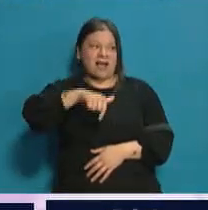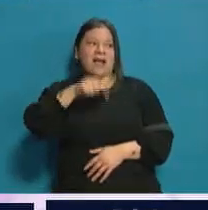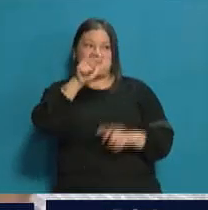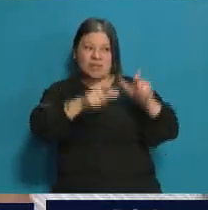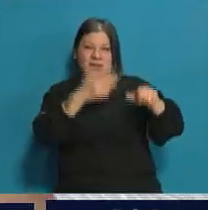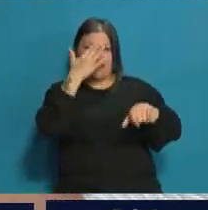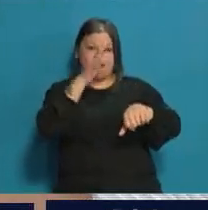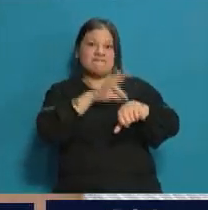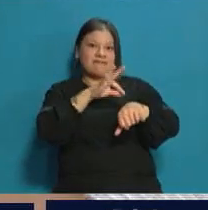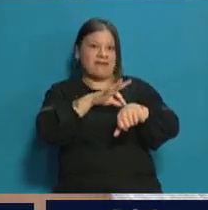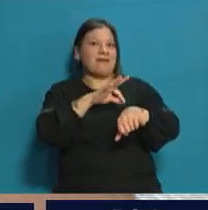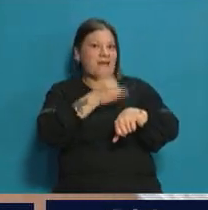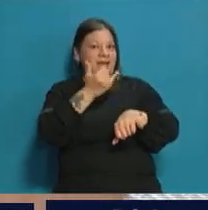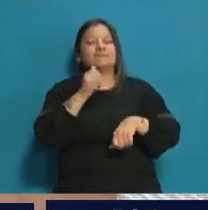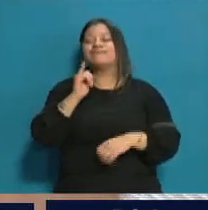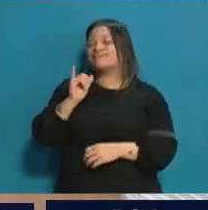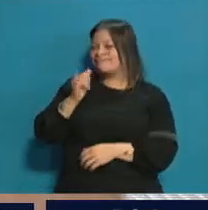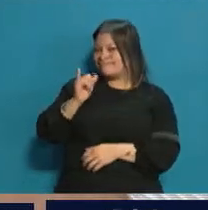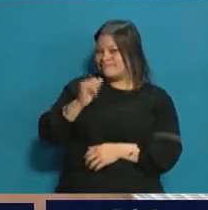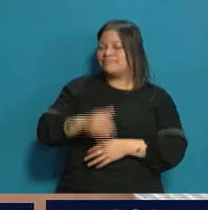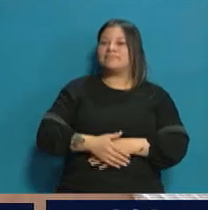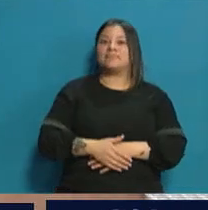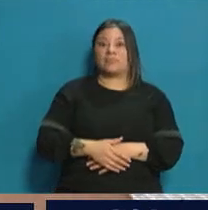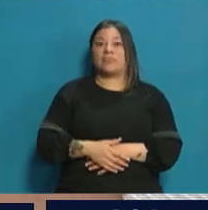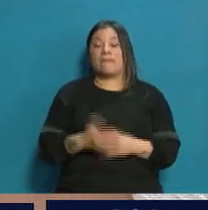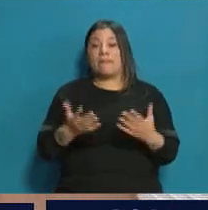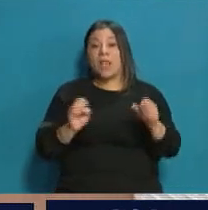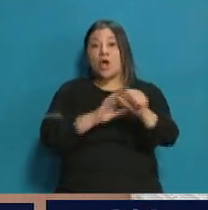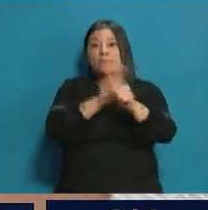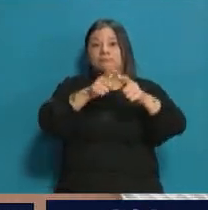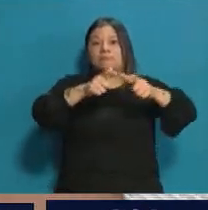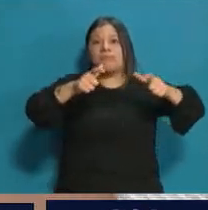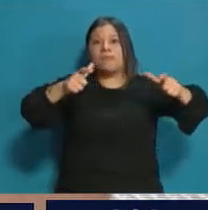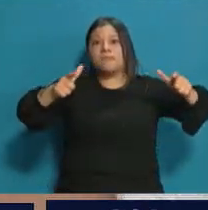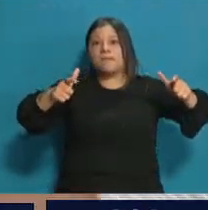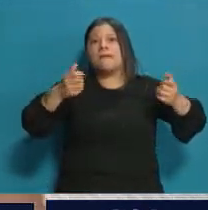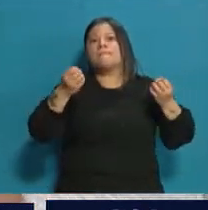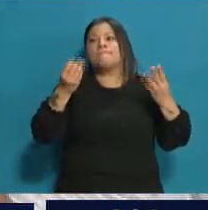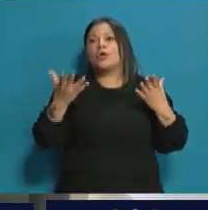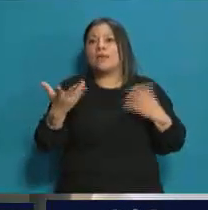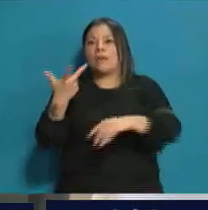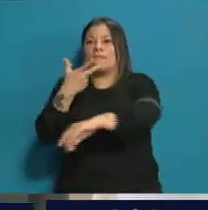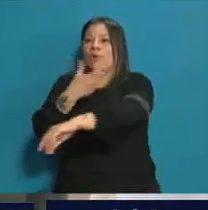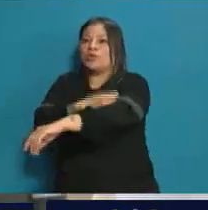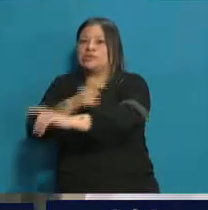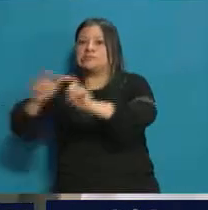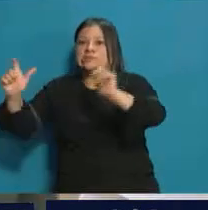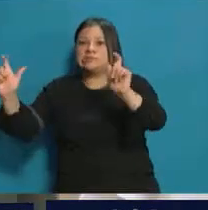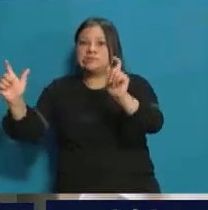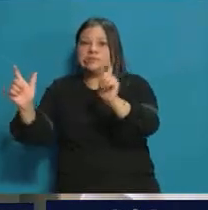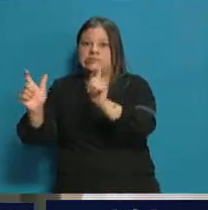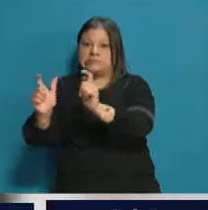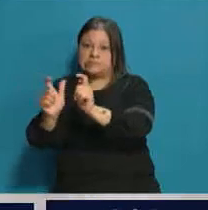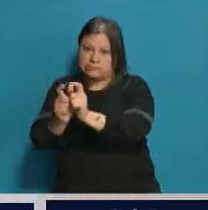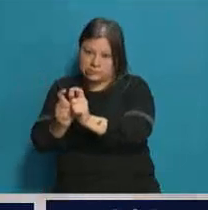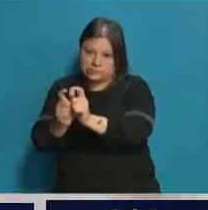Bueno, entonces, este aumento de casos se da en un contexto en donde decíamos que es baja la tasa de vacunación y también hay que